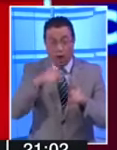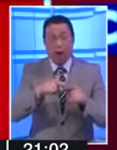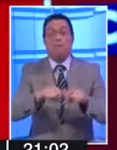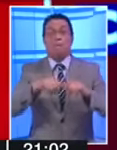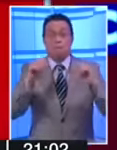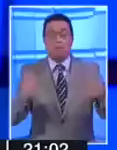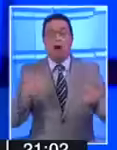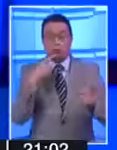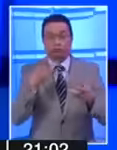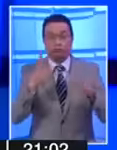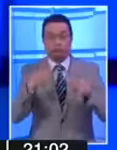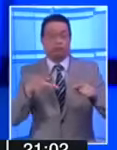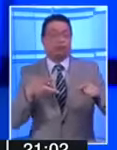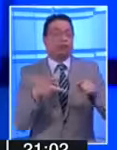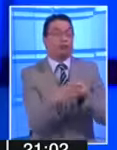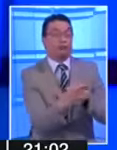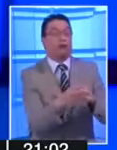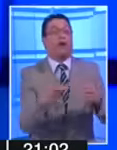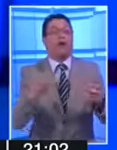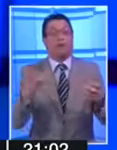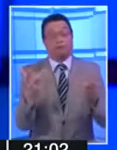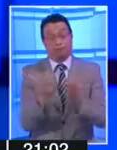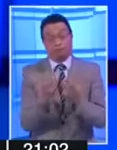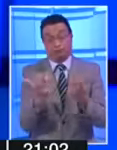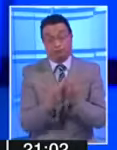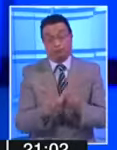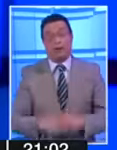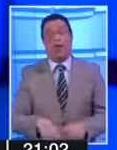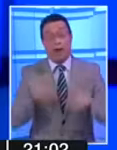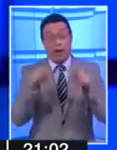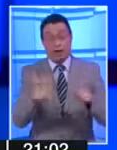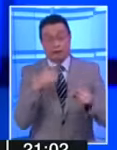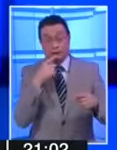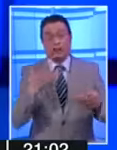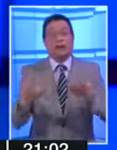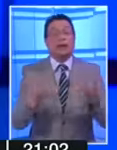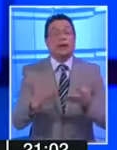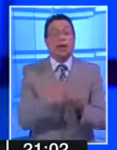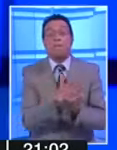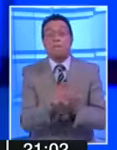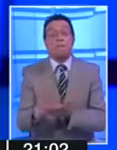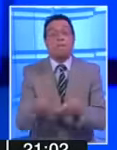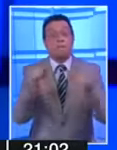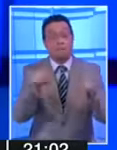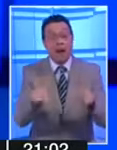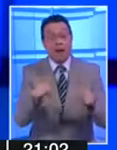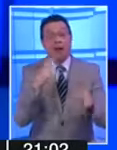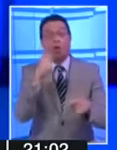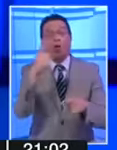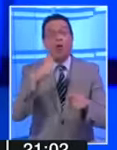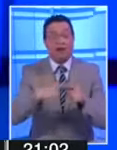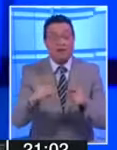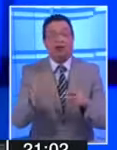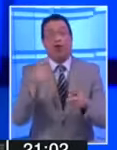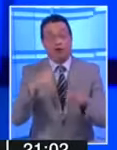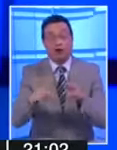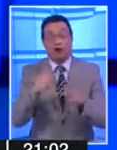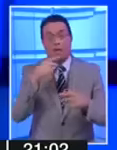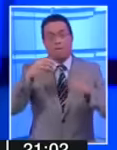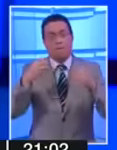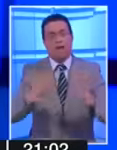para cortarlas. Una autoridad que en sus declaraciones se comporta de esta forma una y otra vez pierde justamente